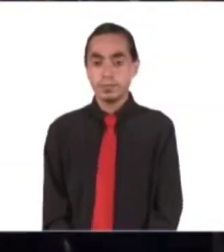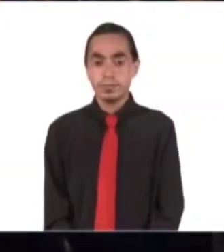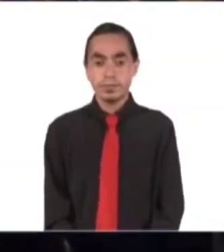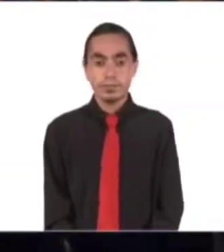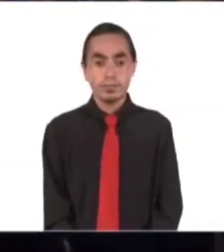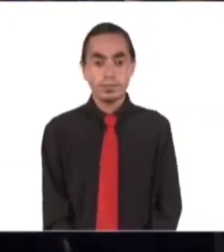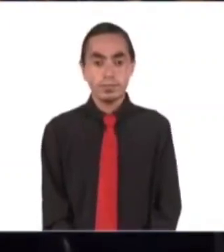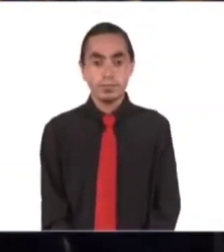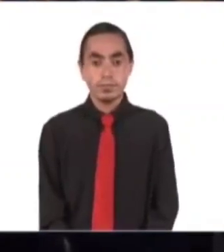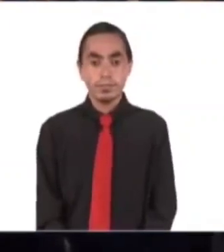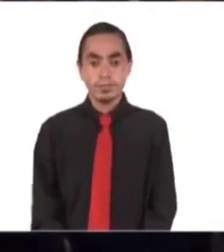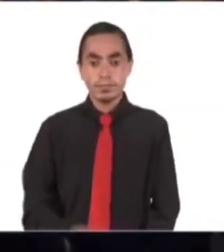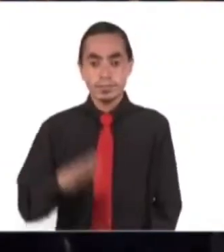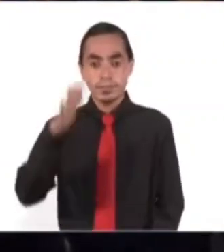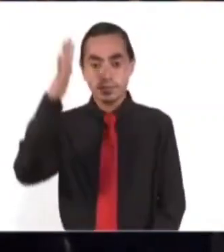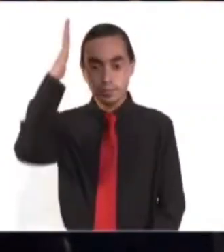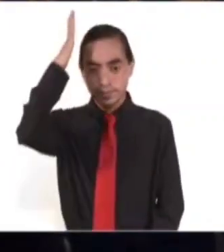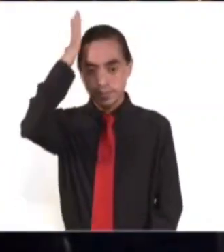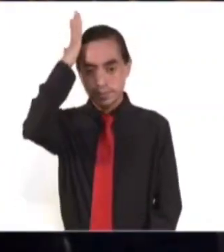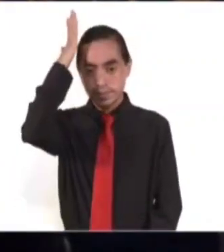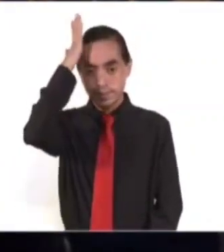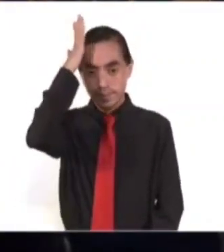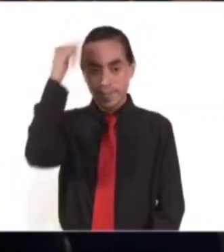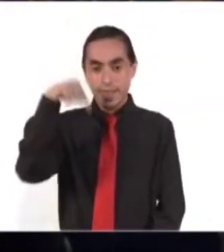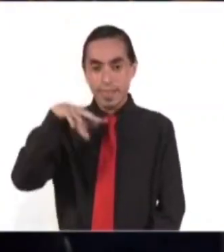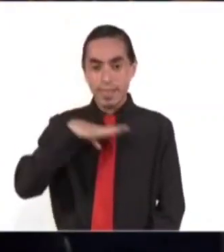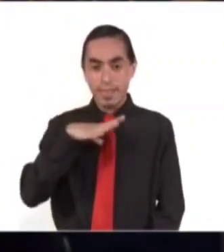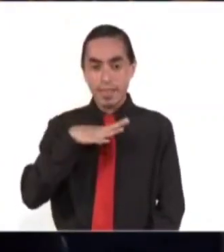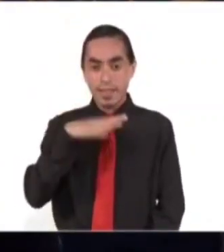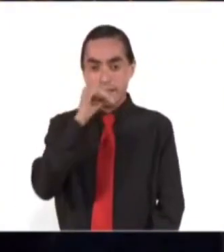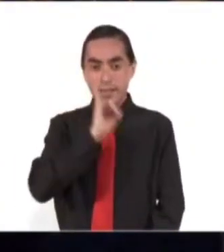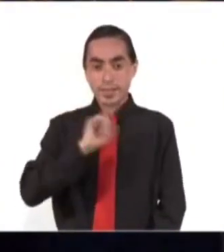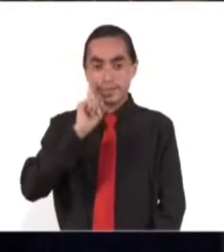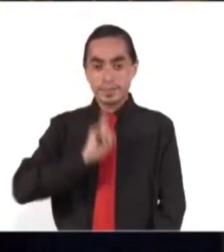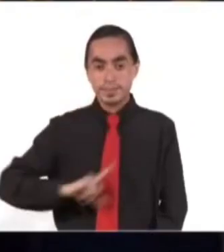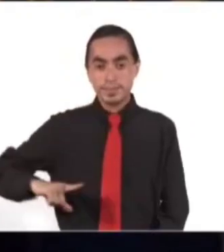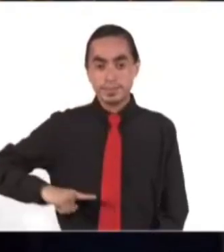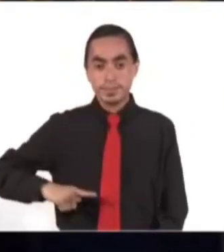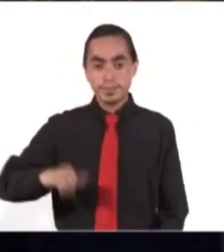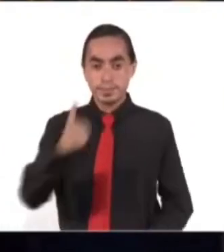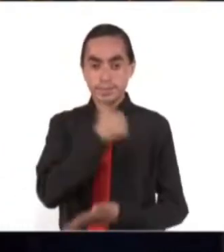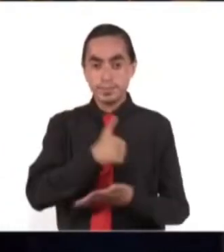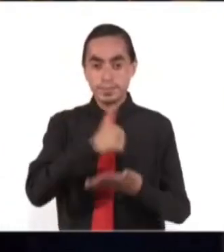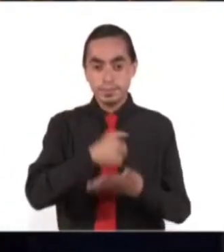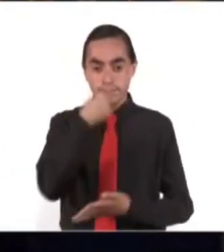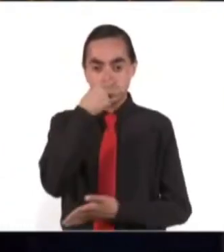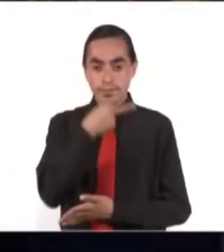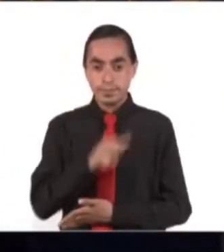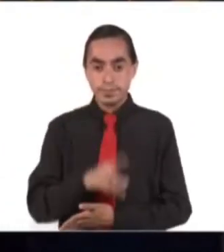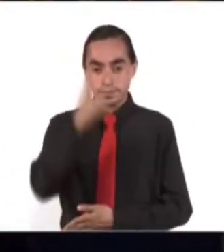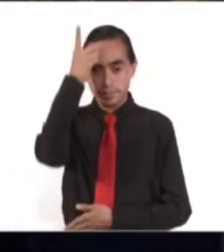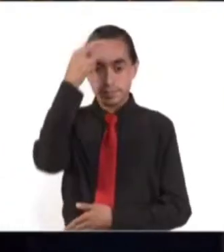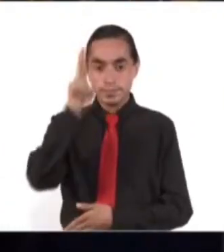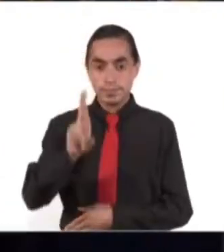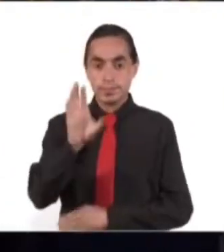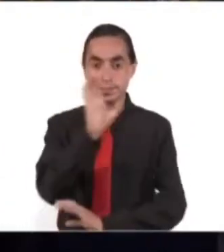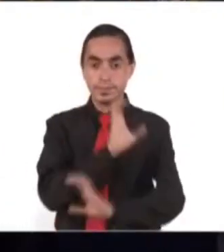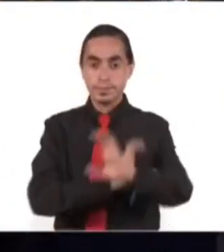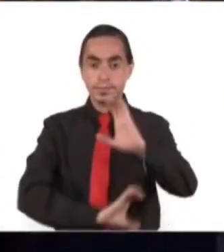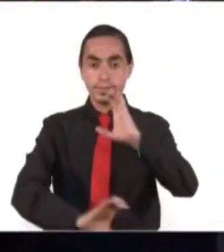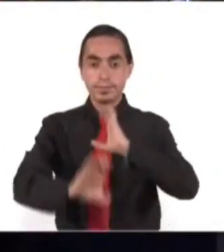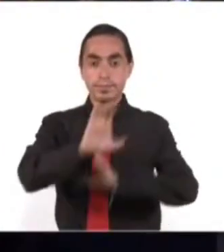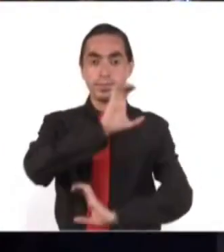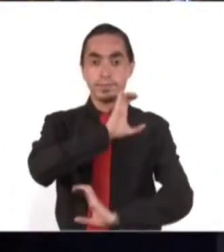Preside este acto la jefa de Gobierno de la Ciudad de México, doctora Claudia